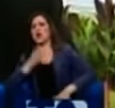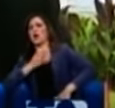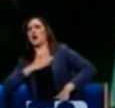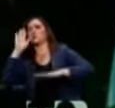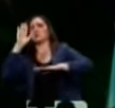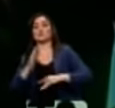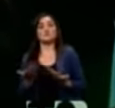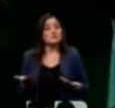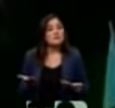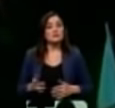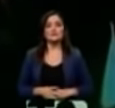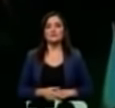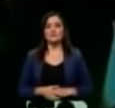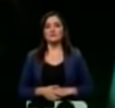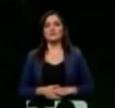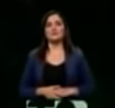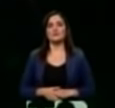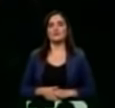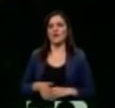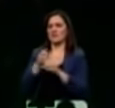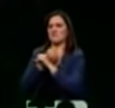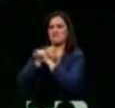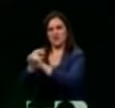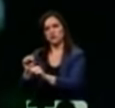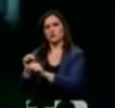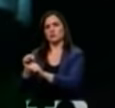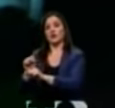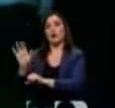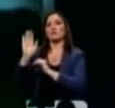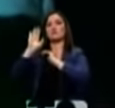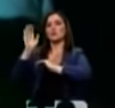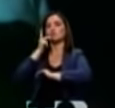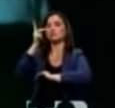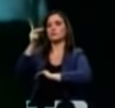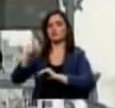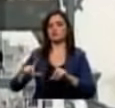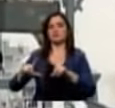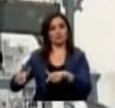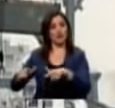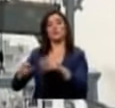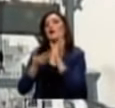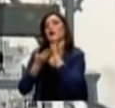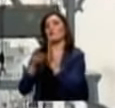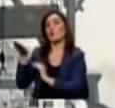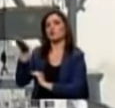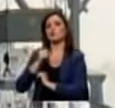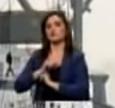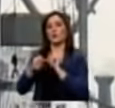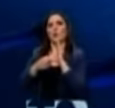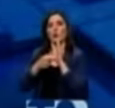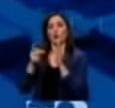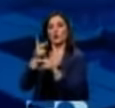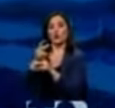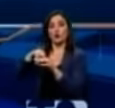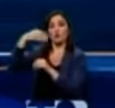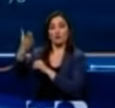rentable? Que defenderemos hasta el último momento. El compromiso público de Lenín Moreno, por ejemplo, ha sido eliminar las